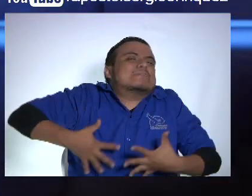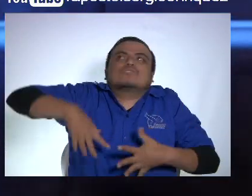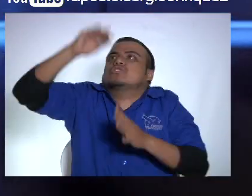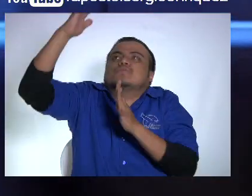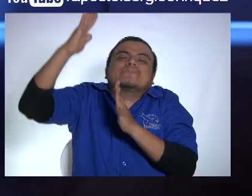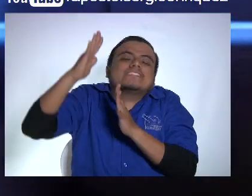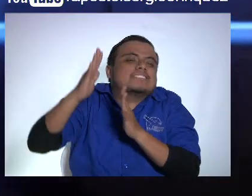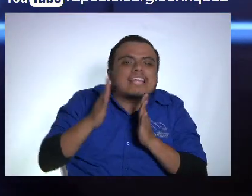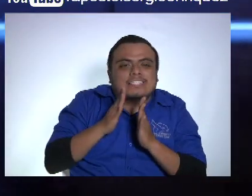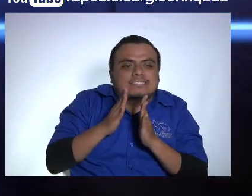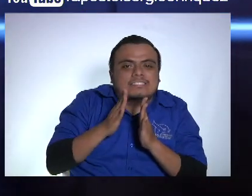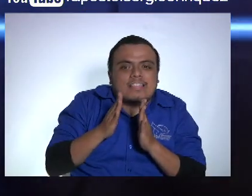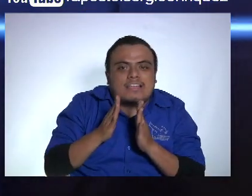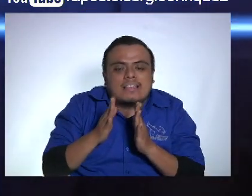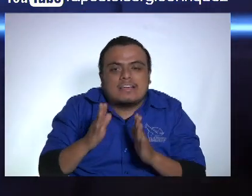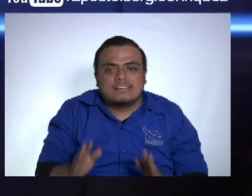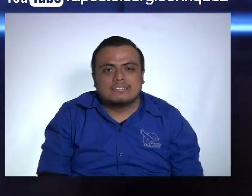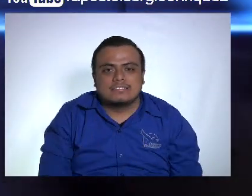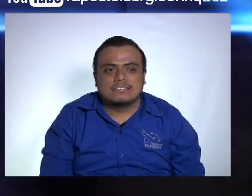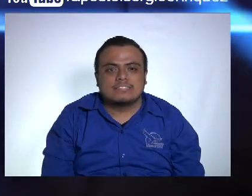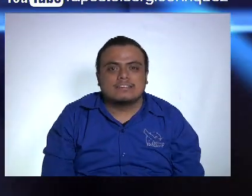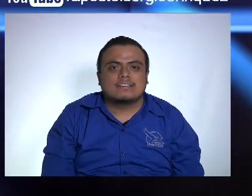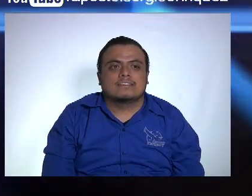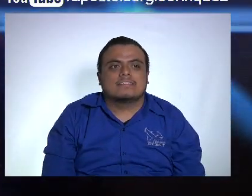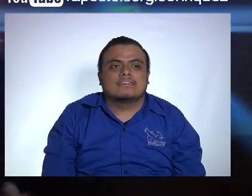del Rey de Reyes y Señor de Señores.